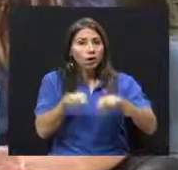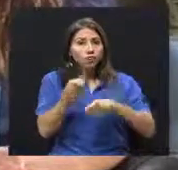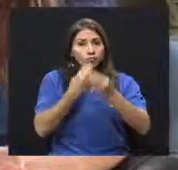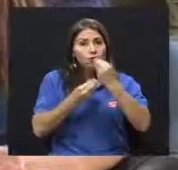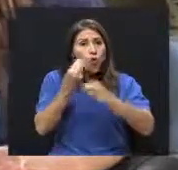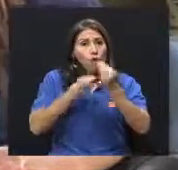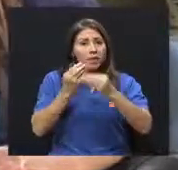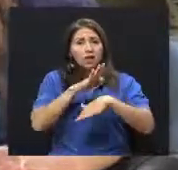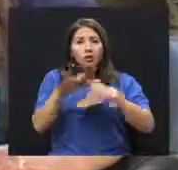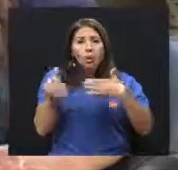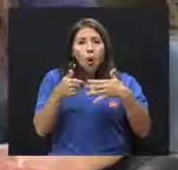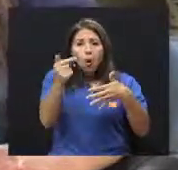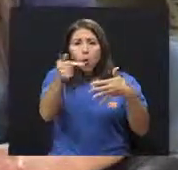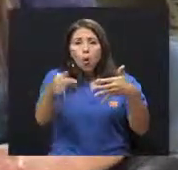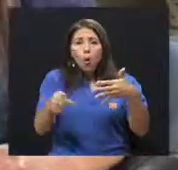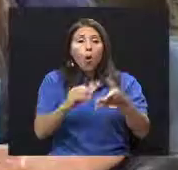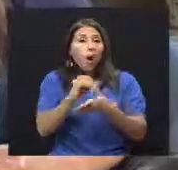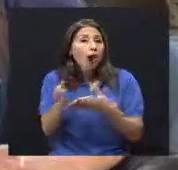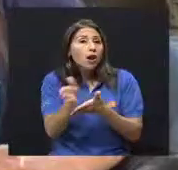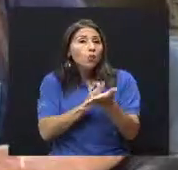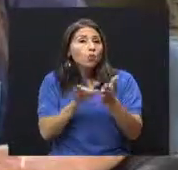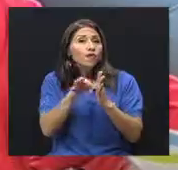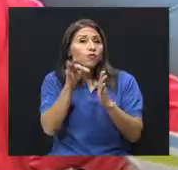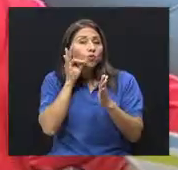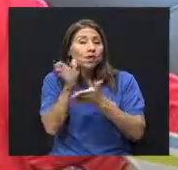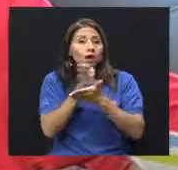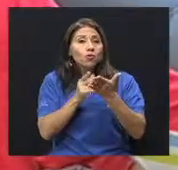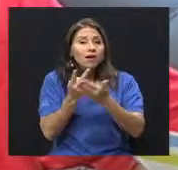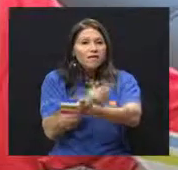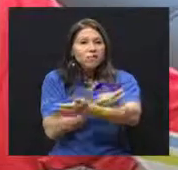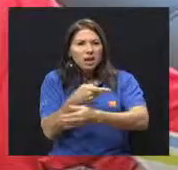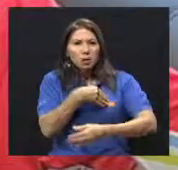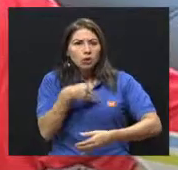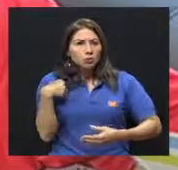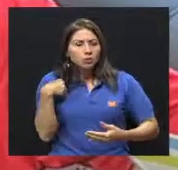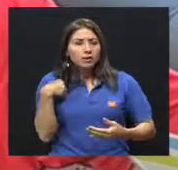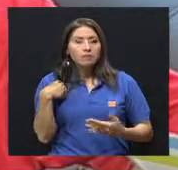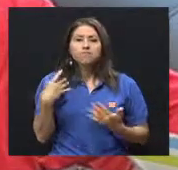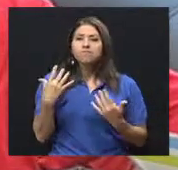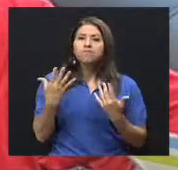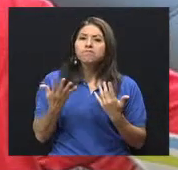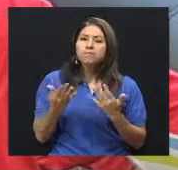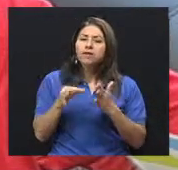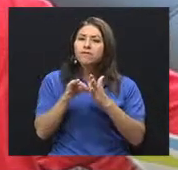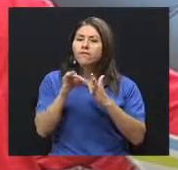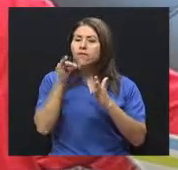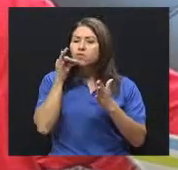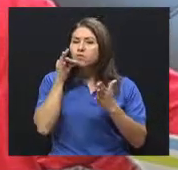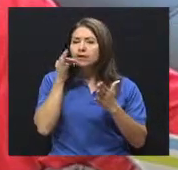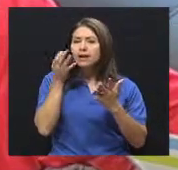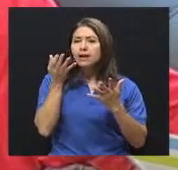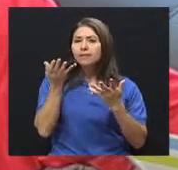ejemplo, ¿comés de todo o hay alguna fruta o verdura que no te gusta? De fruta,